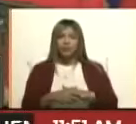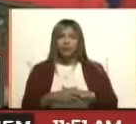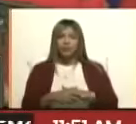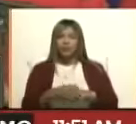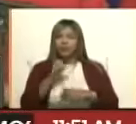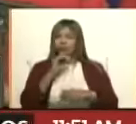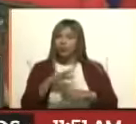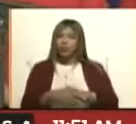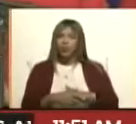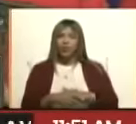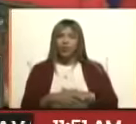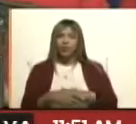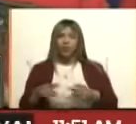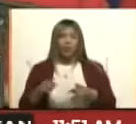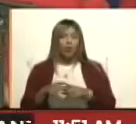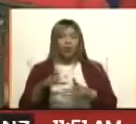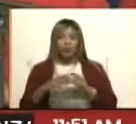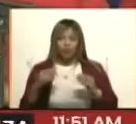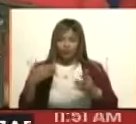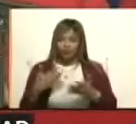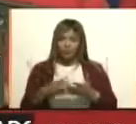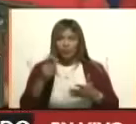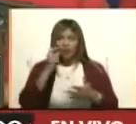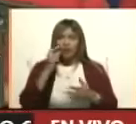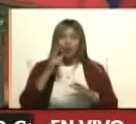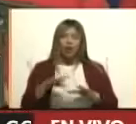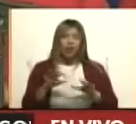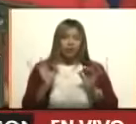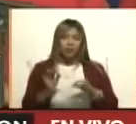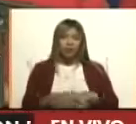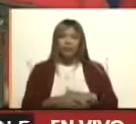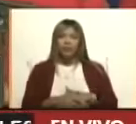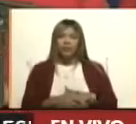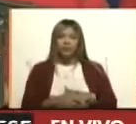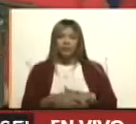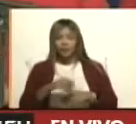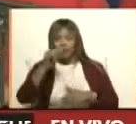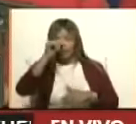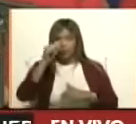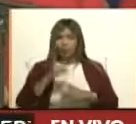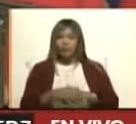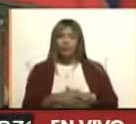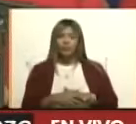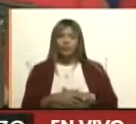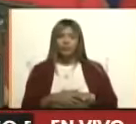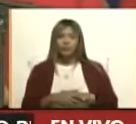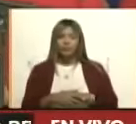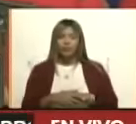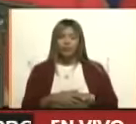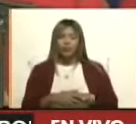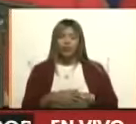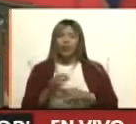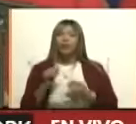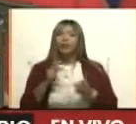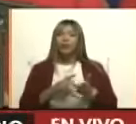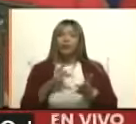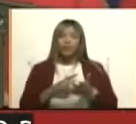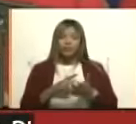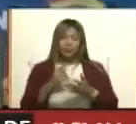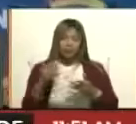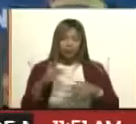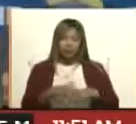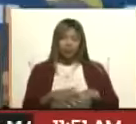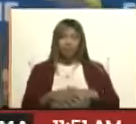histórico, como son todos estos días y muy especialmente el domingo, con esa participación